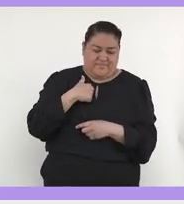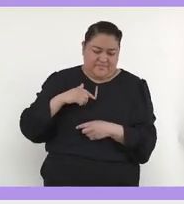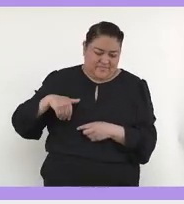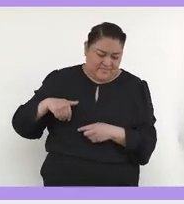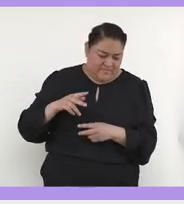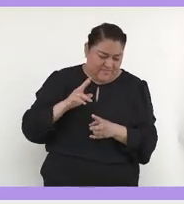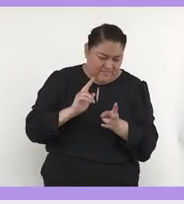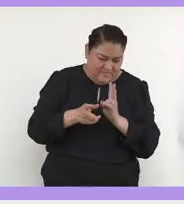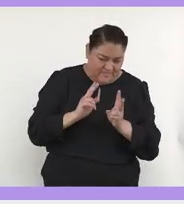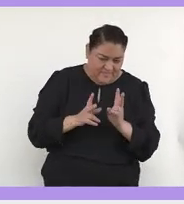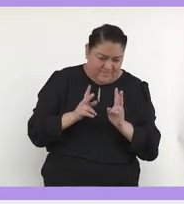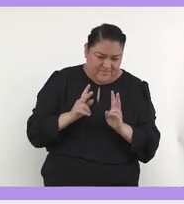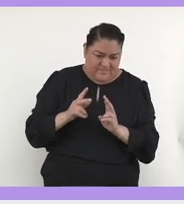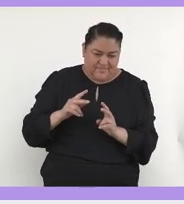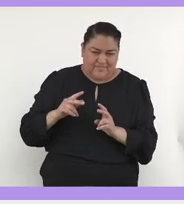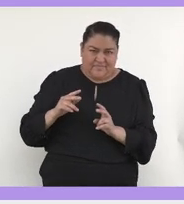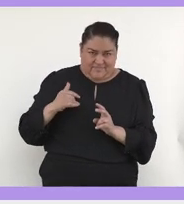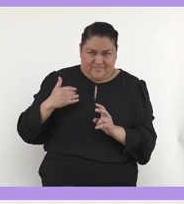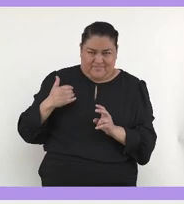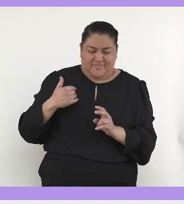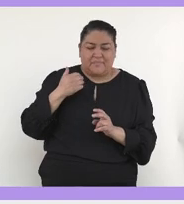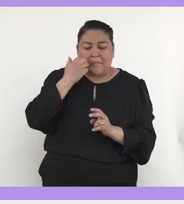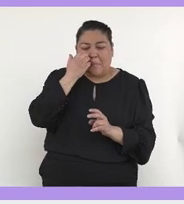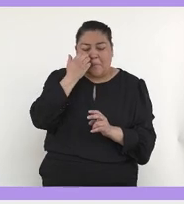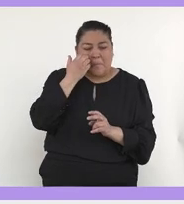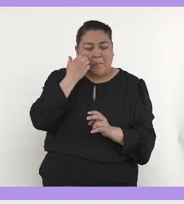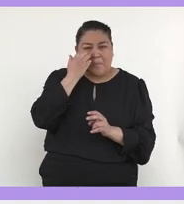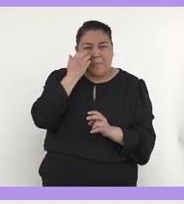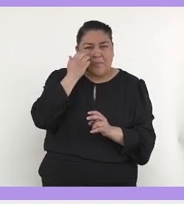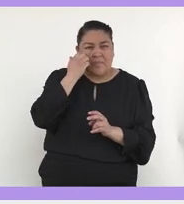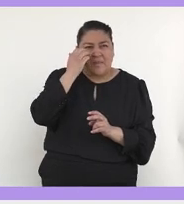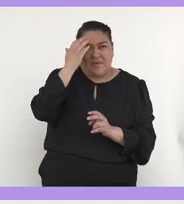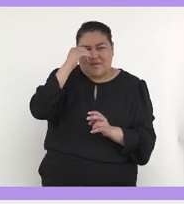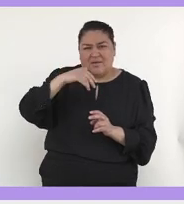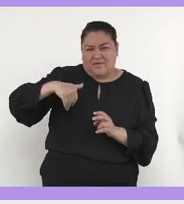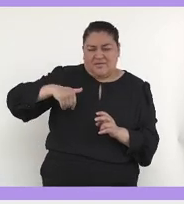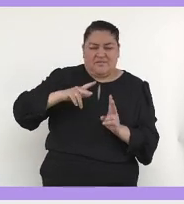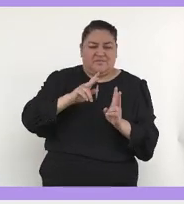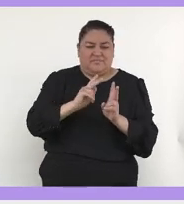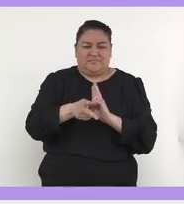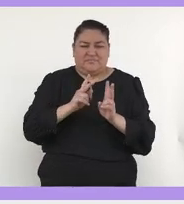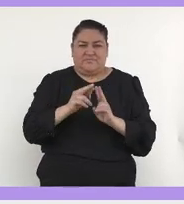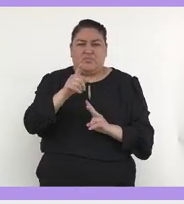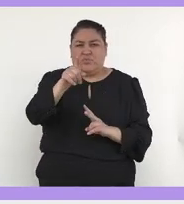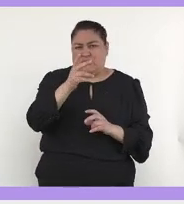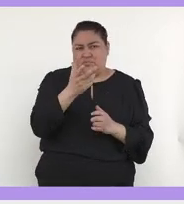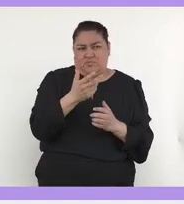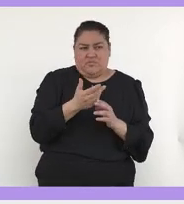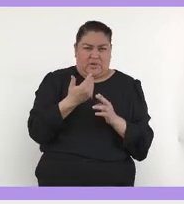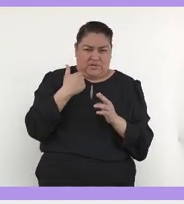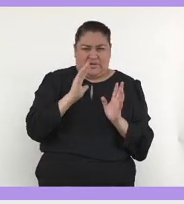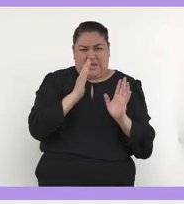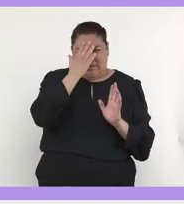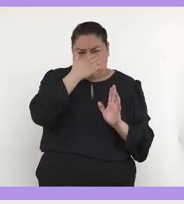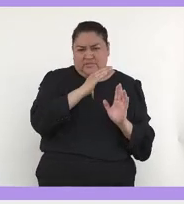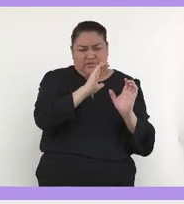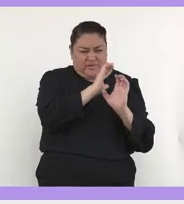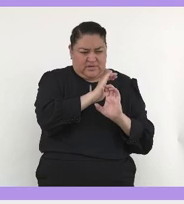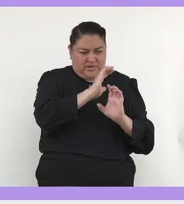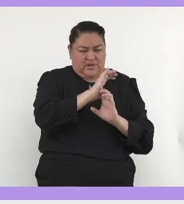palco precisamente poquito adelante de ti justo estábamos platicando de esta nueva faceta tuya Como comentarista